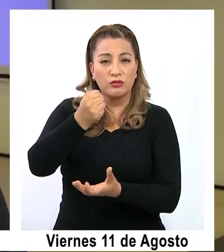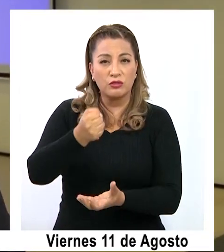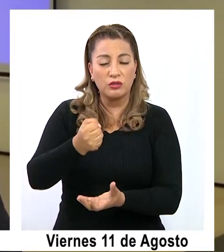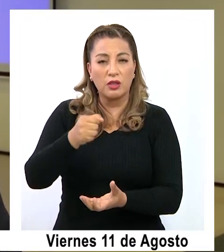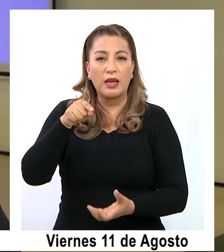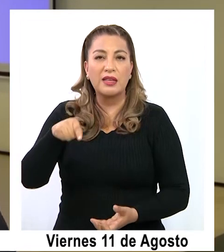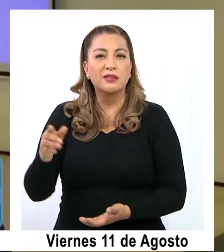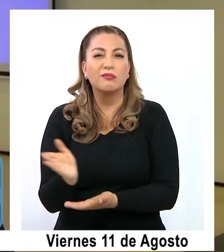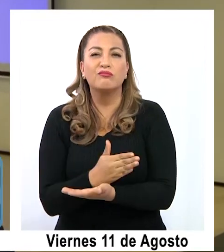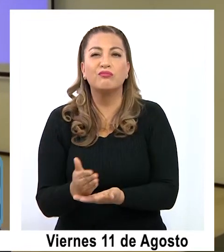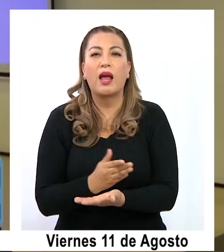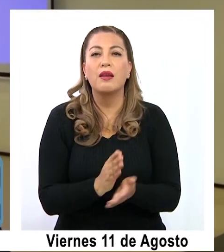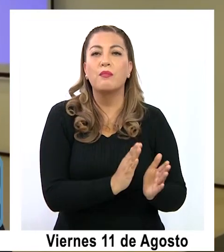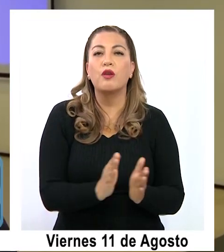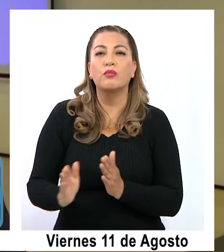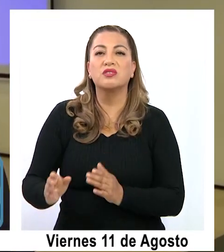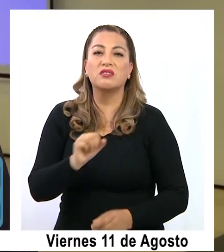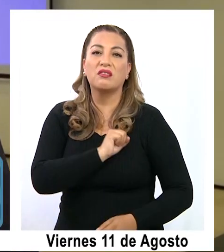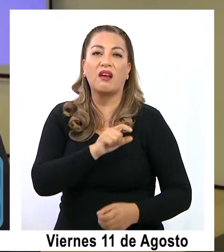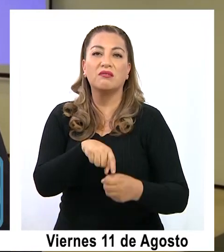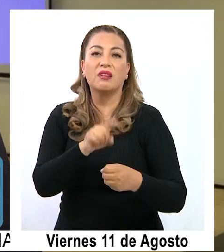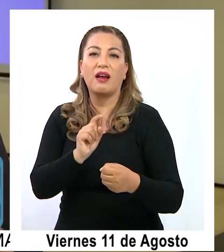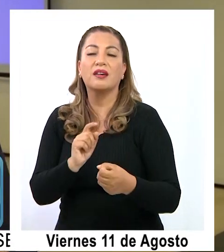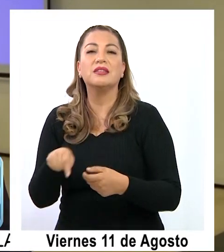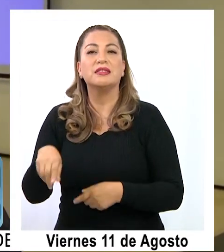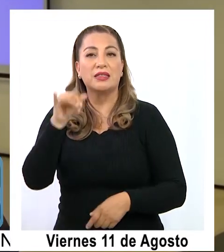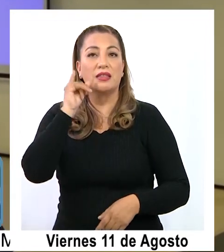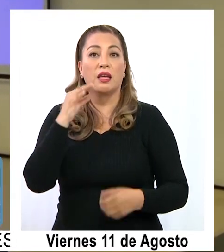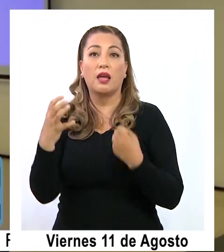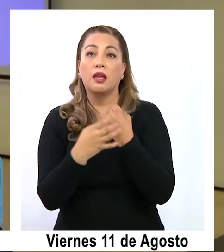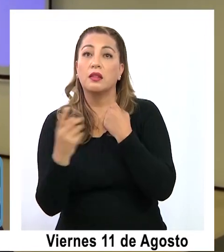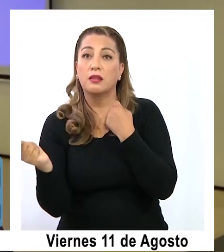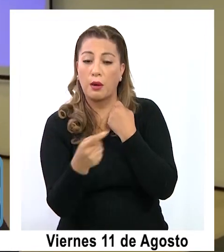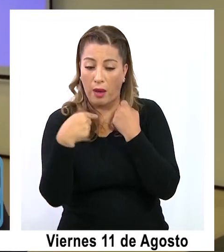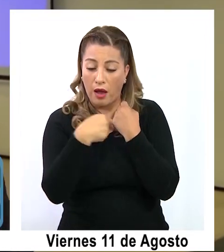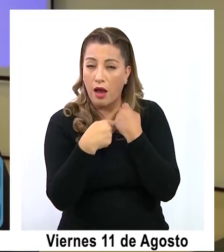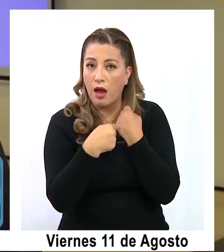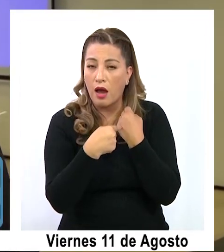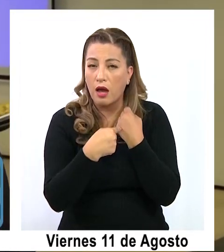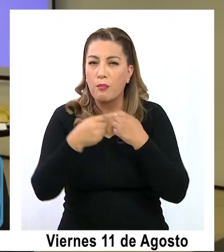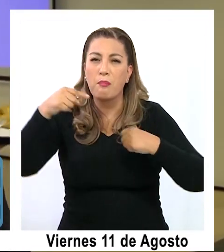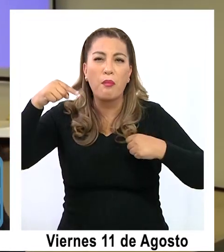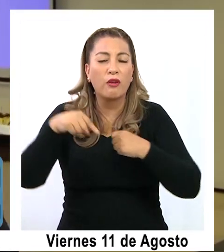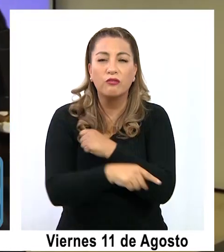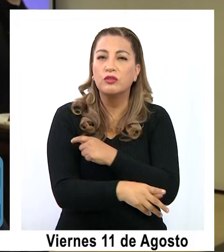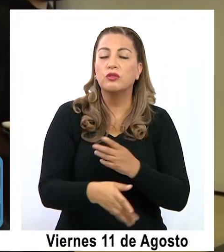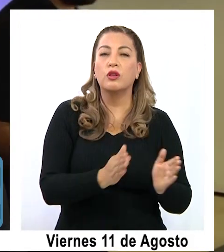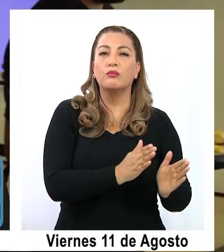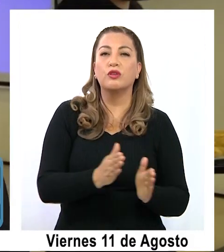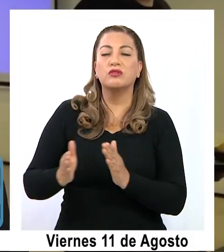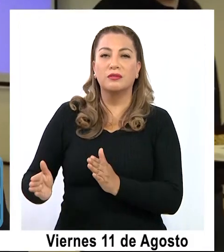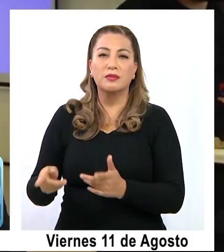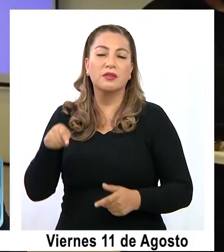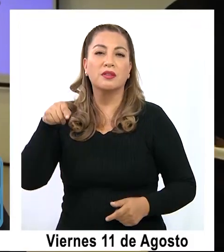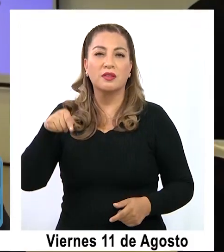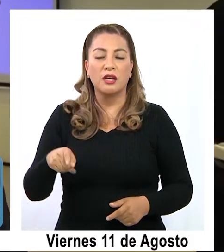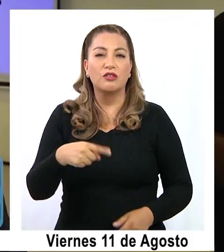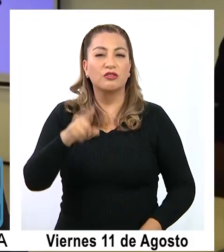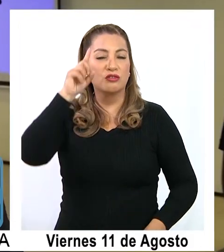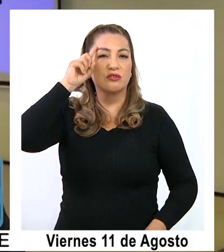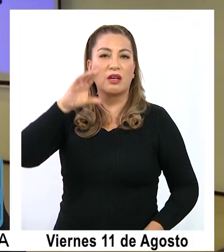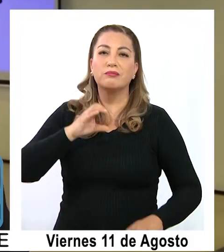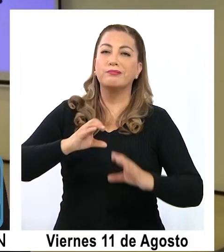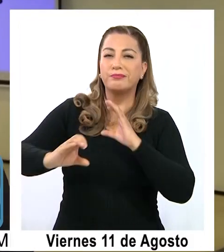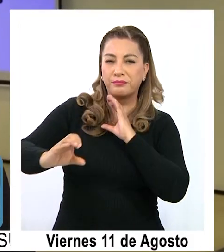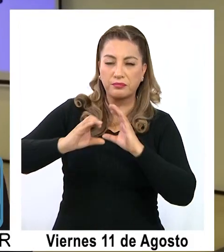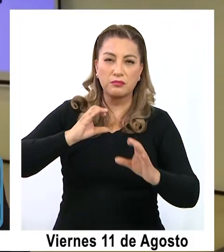son estratégicos para el proceso de descentralización, que la región de Tarapacá va a poder profundizar el proceso de descentralización, entendiendo a los